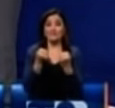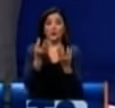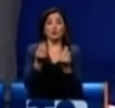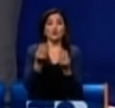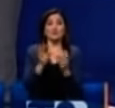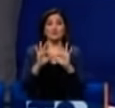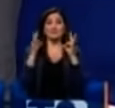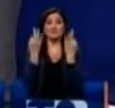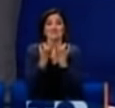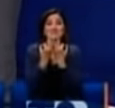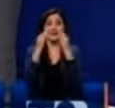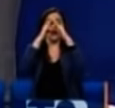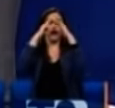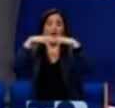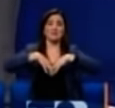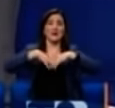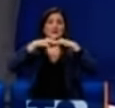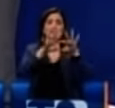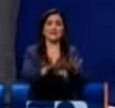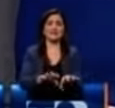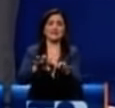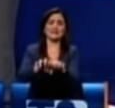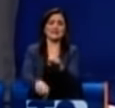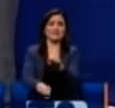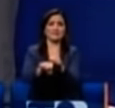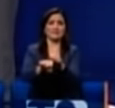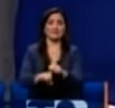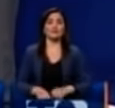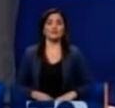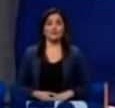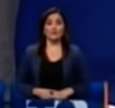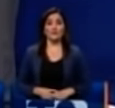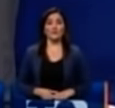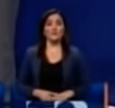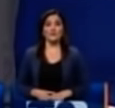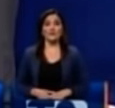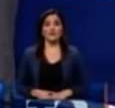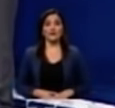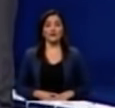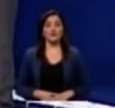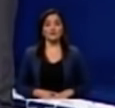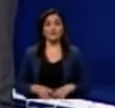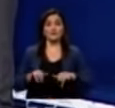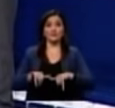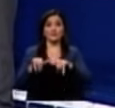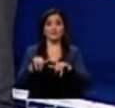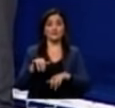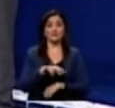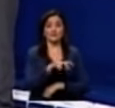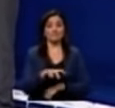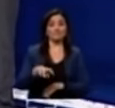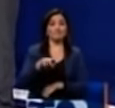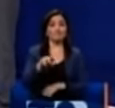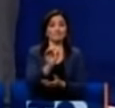familias sin hogar, así como miles de hectáreas de cultivo perdidas bajo el agua. Enseguida también los detalles. Bueno, y seguimos recorriendo los barrios